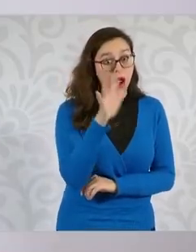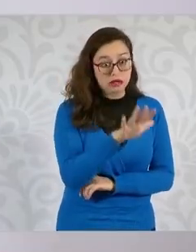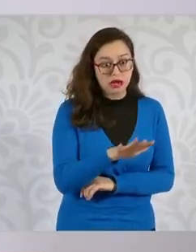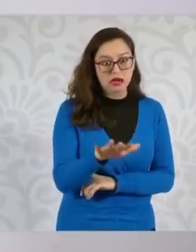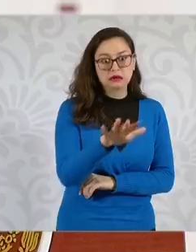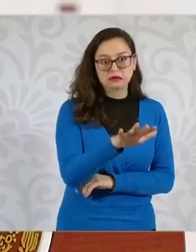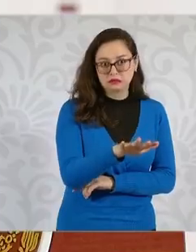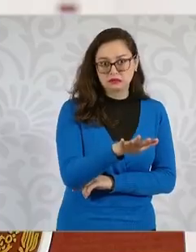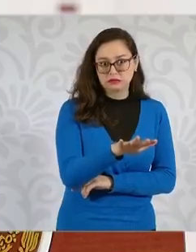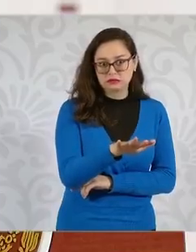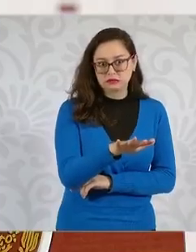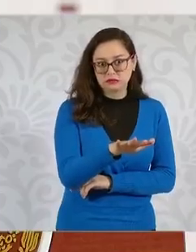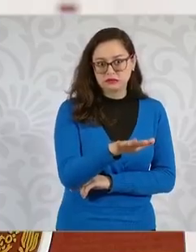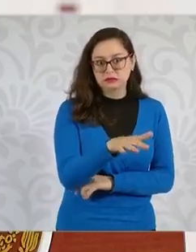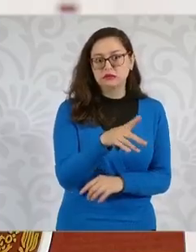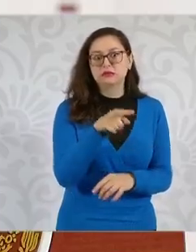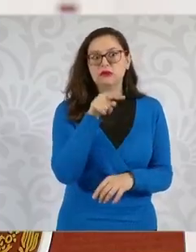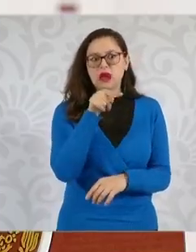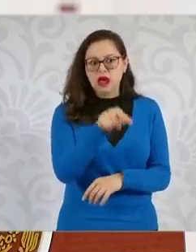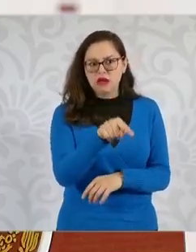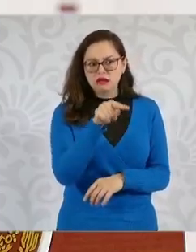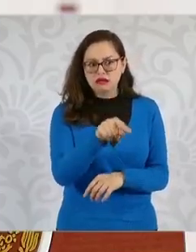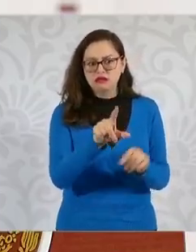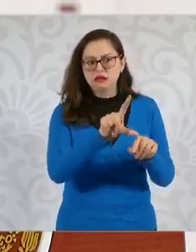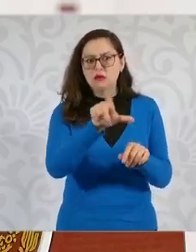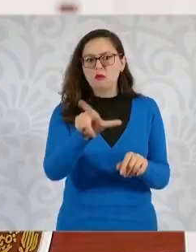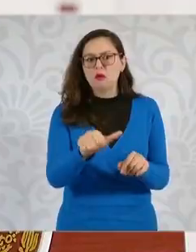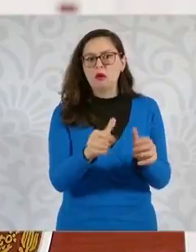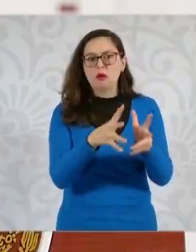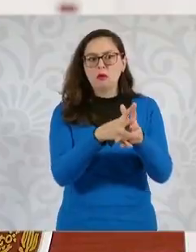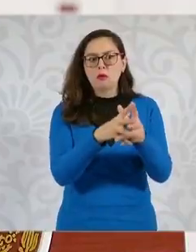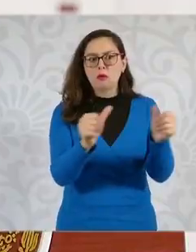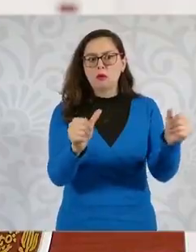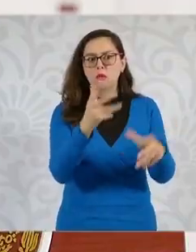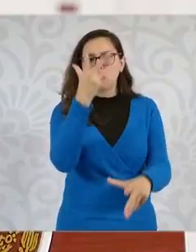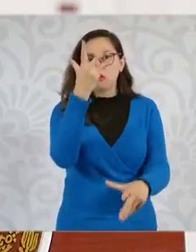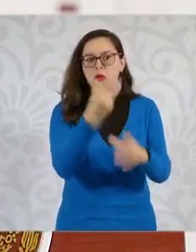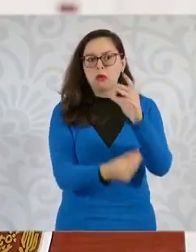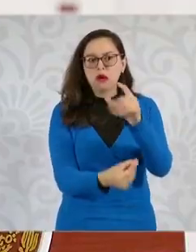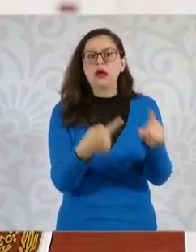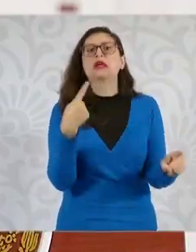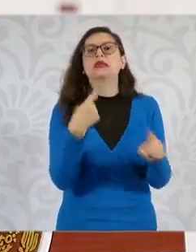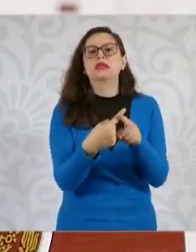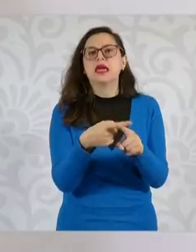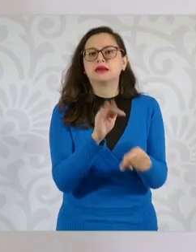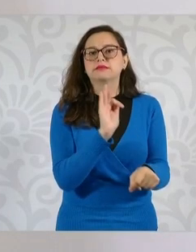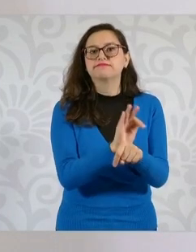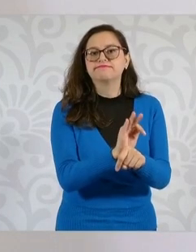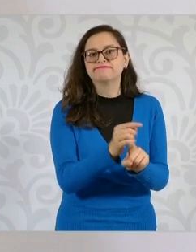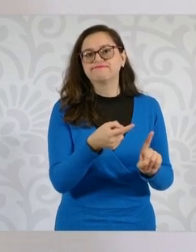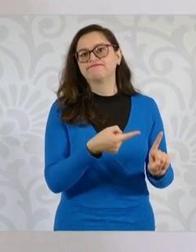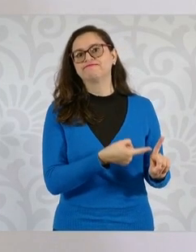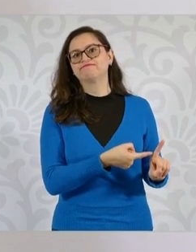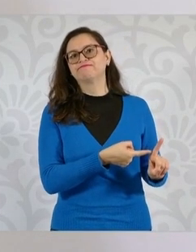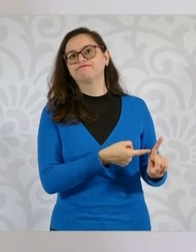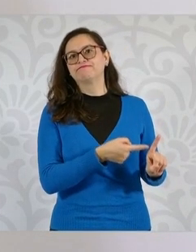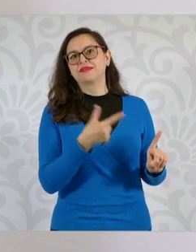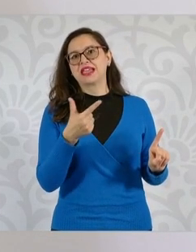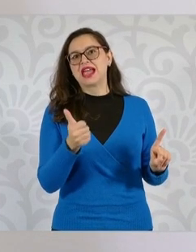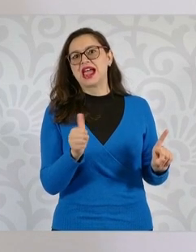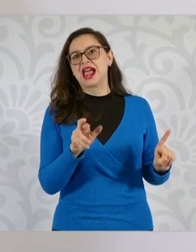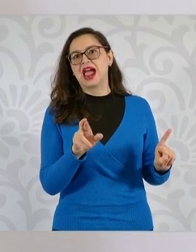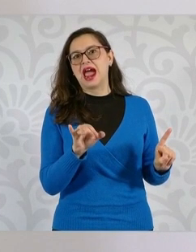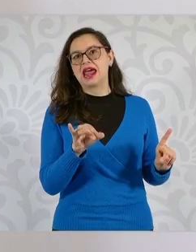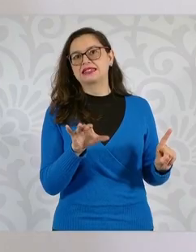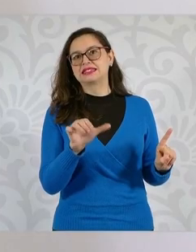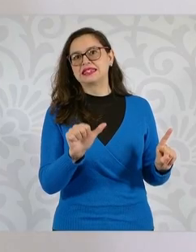donde fue rescatado directamente por García Luna. El 29